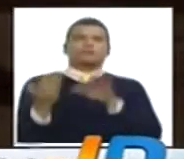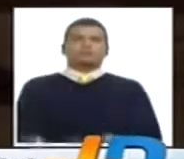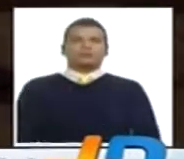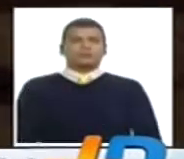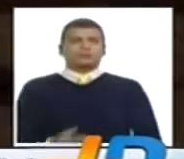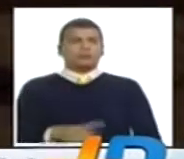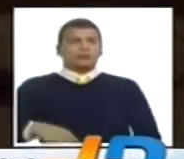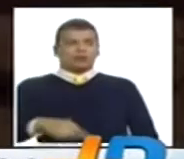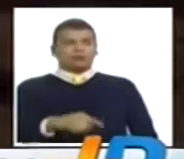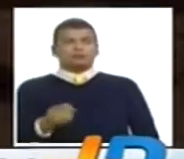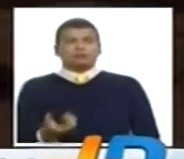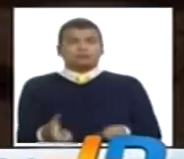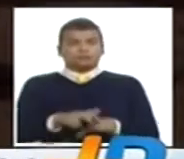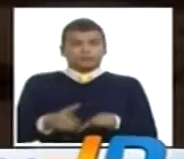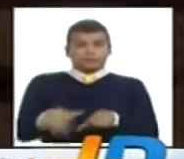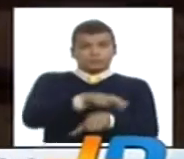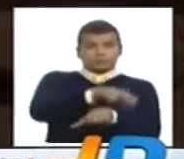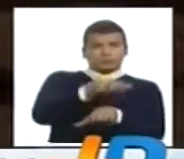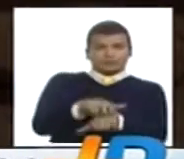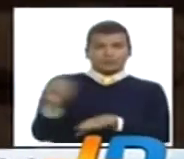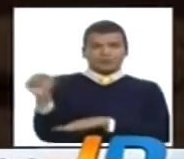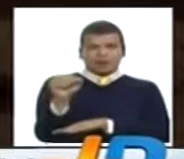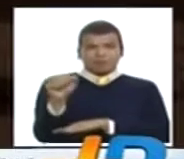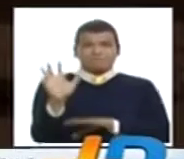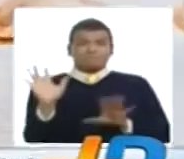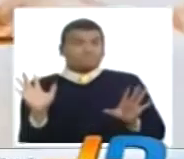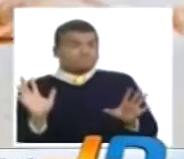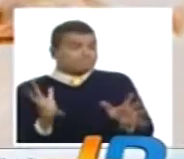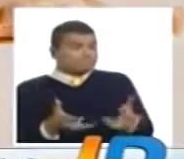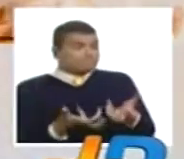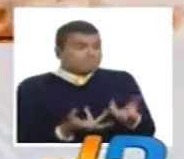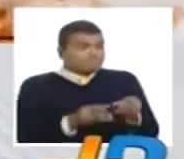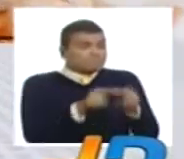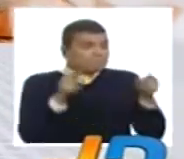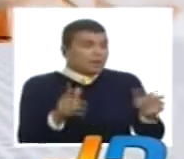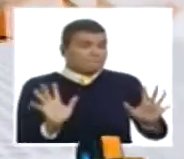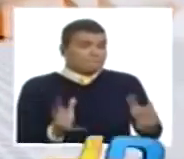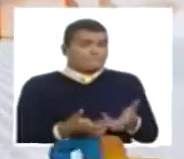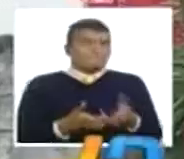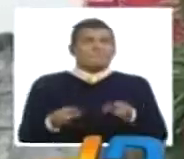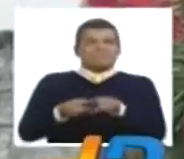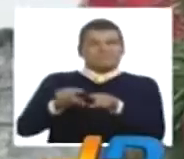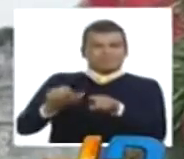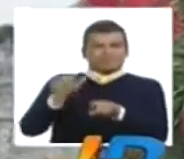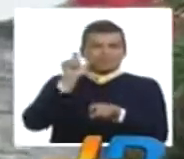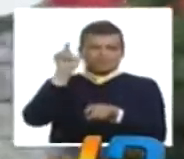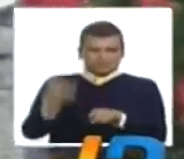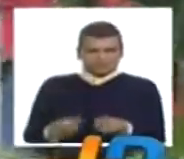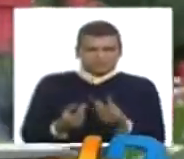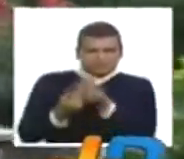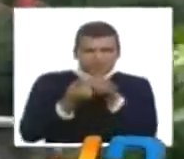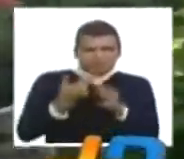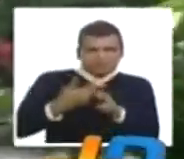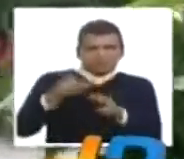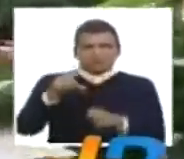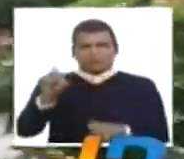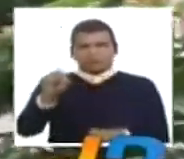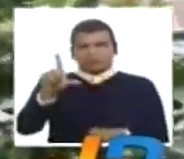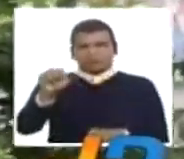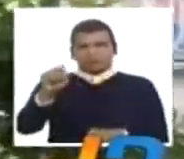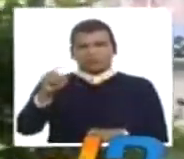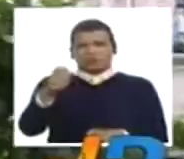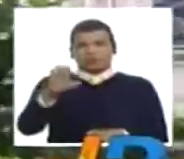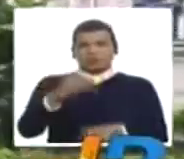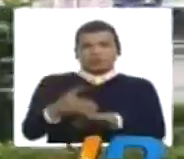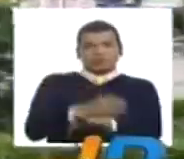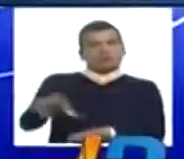que ellos están subiendo, no, de ahí para no sé más. La víctima era hermano de la también concejal Solángel Nieto, quien también presenta amenazas en